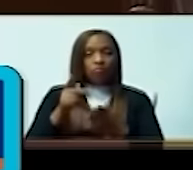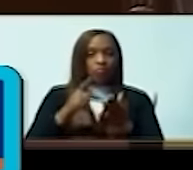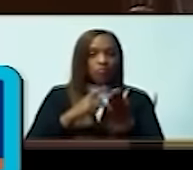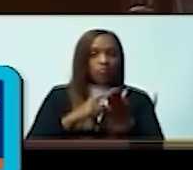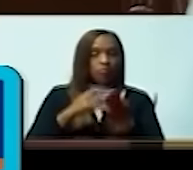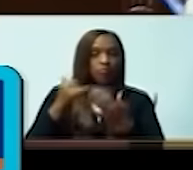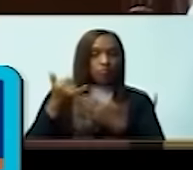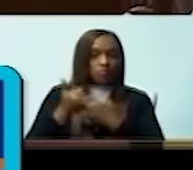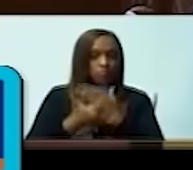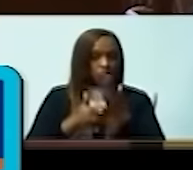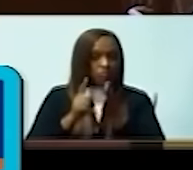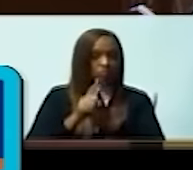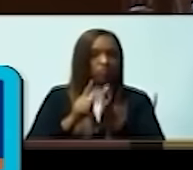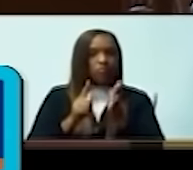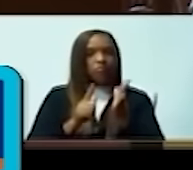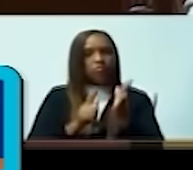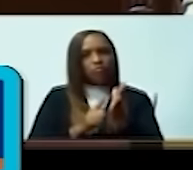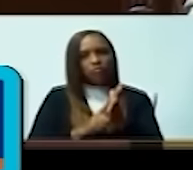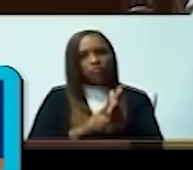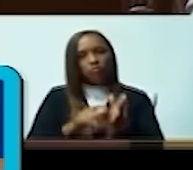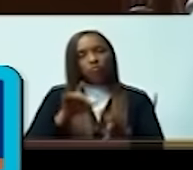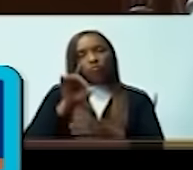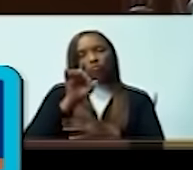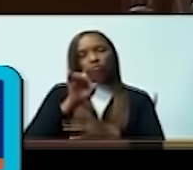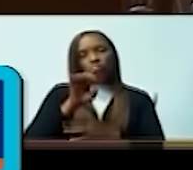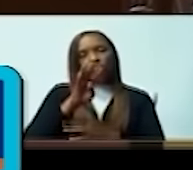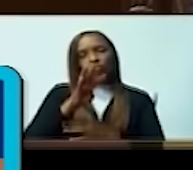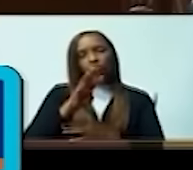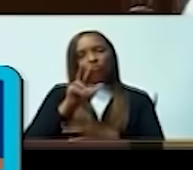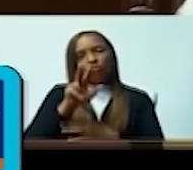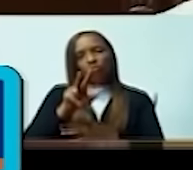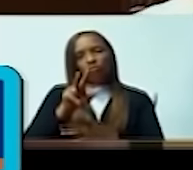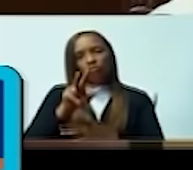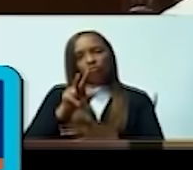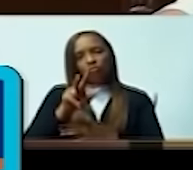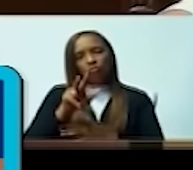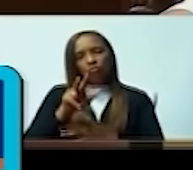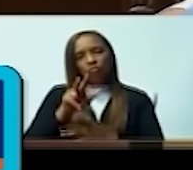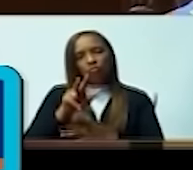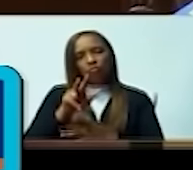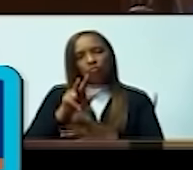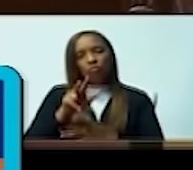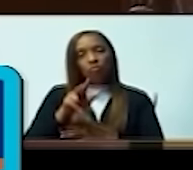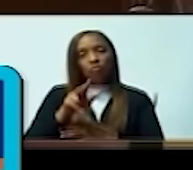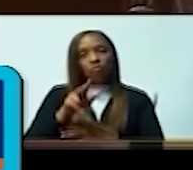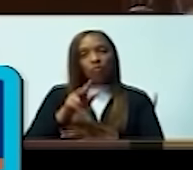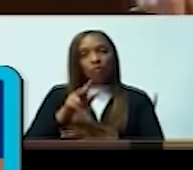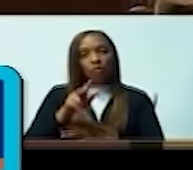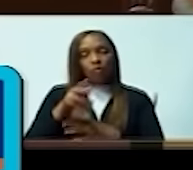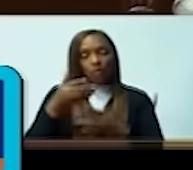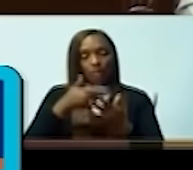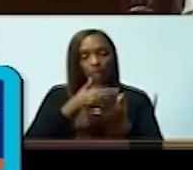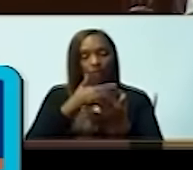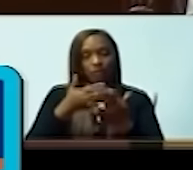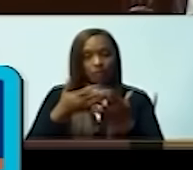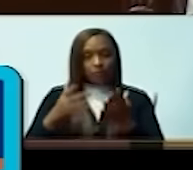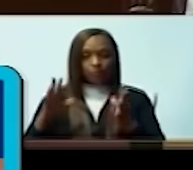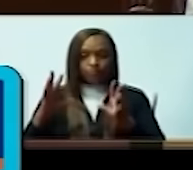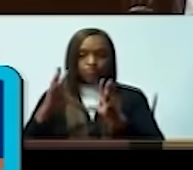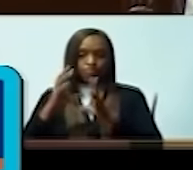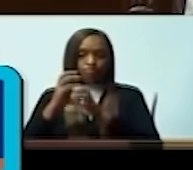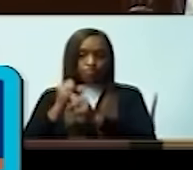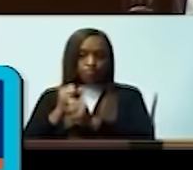de ley 8430 y que se funden en un informe que es el que